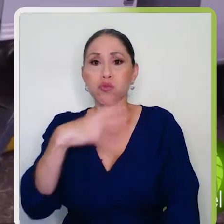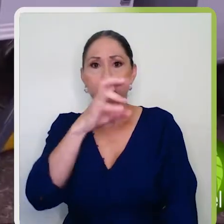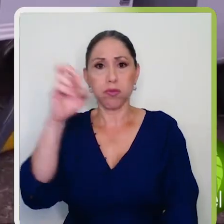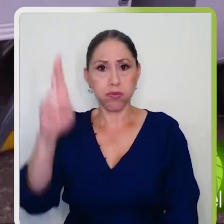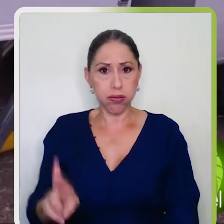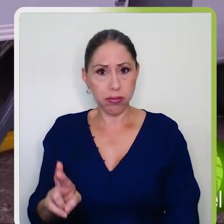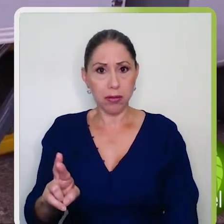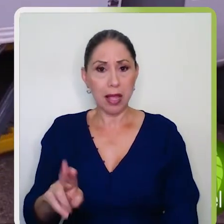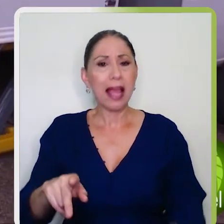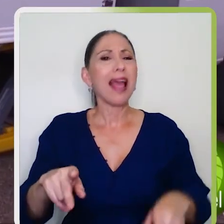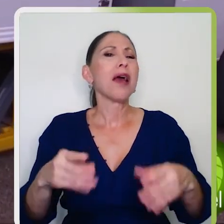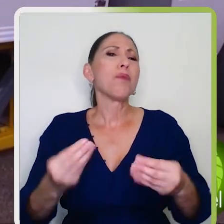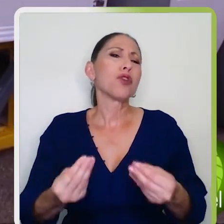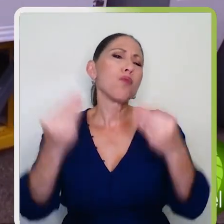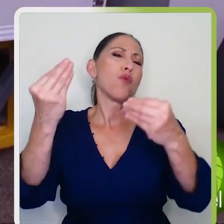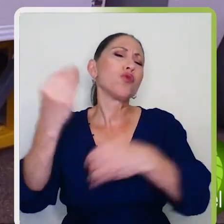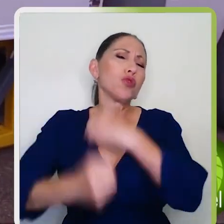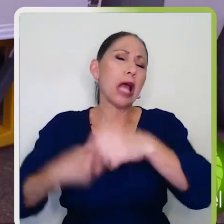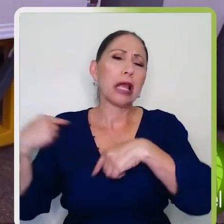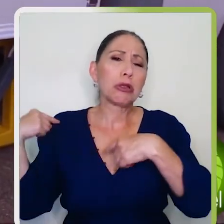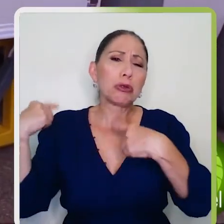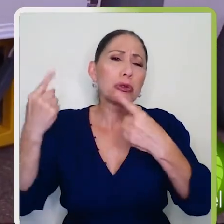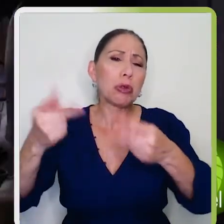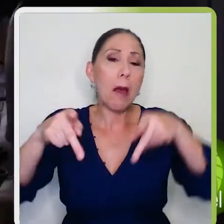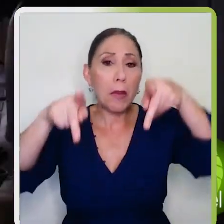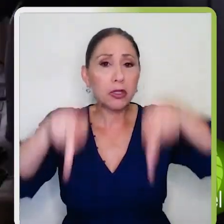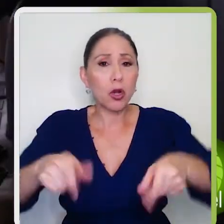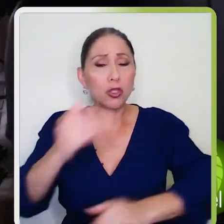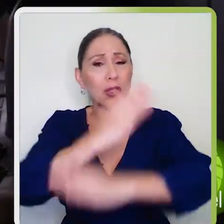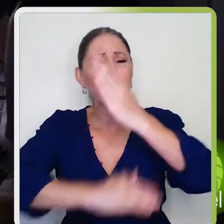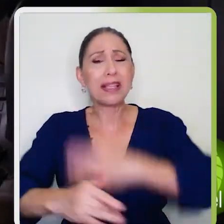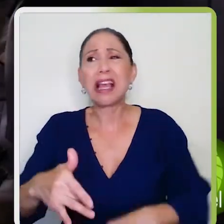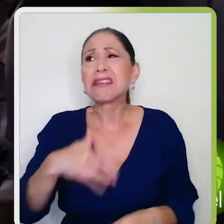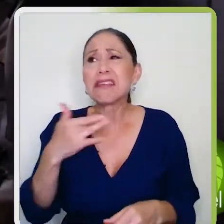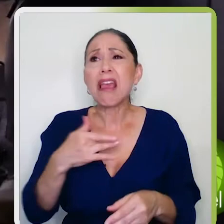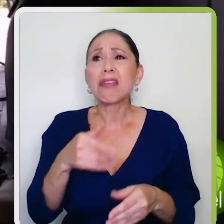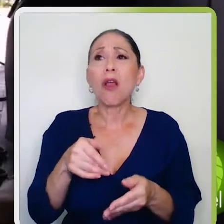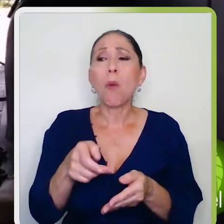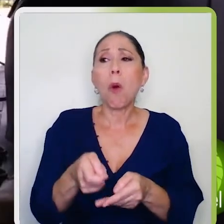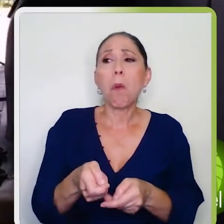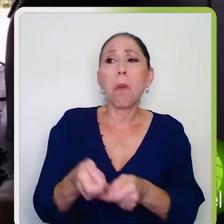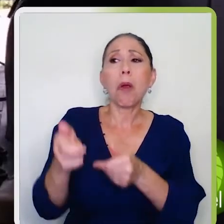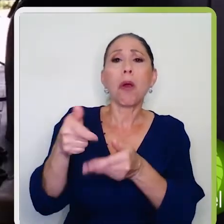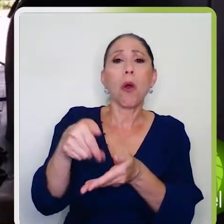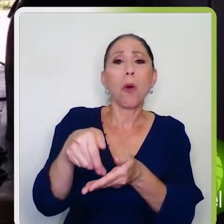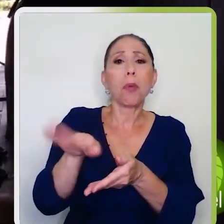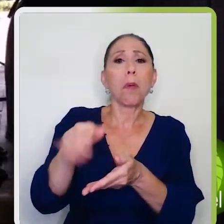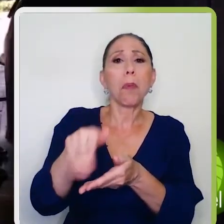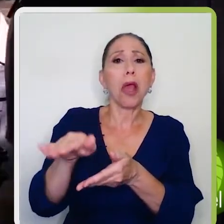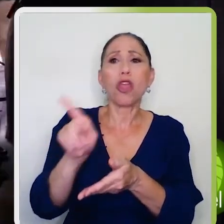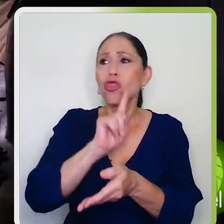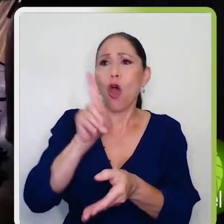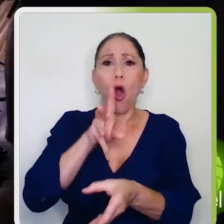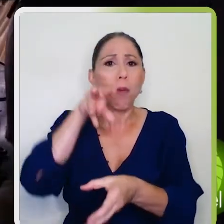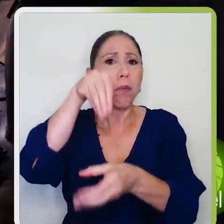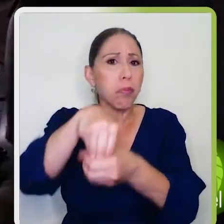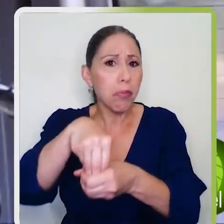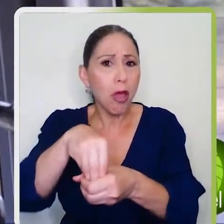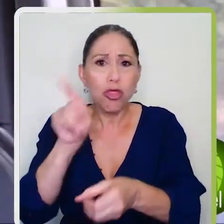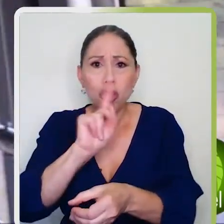local, que las personas en condición de discapacidad históricamente se han sentido excluidas del turismo en Costa